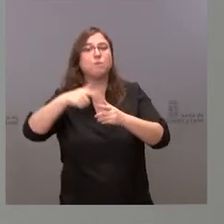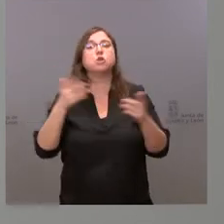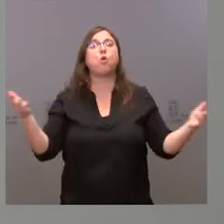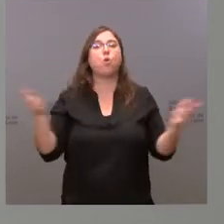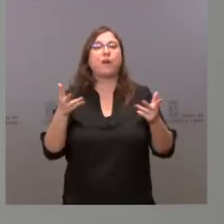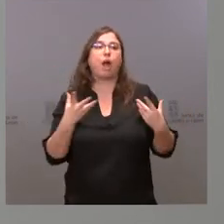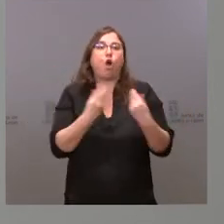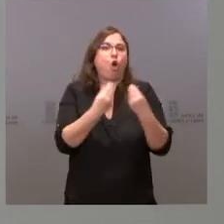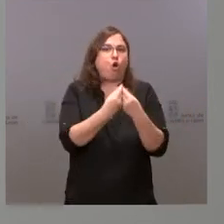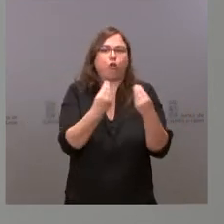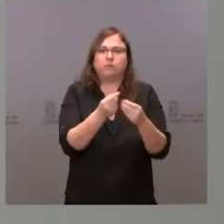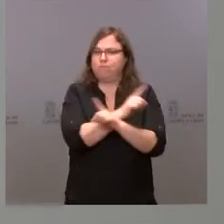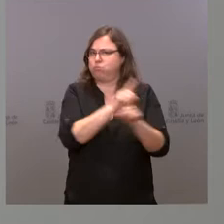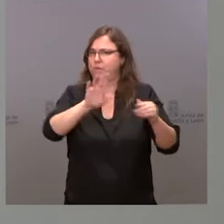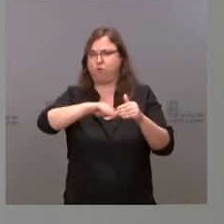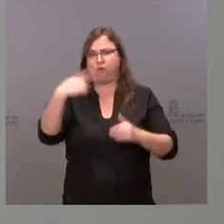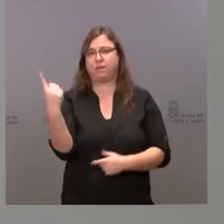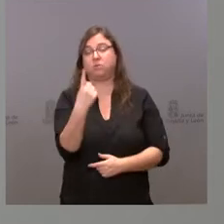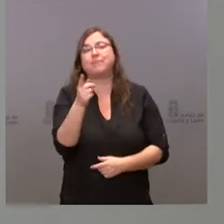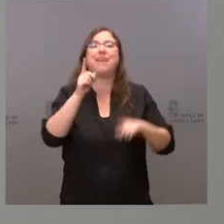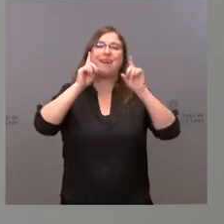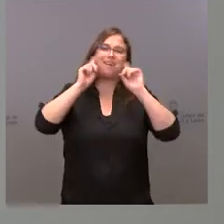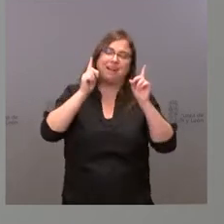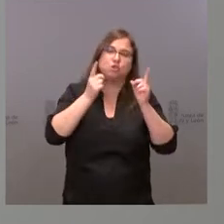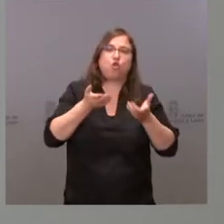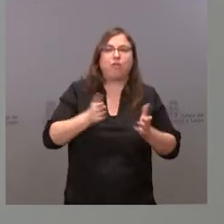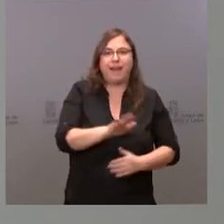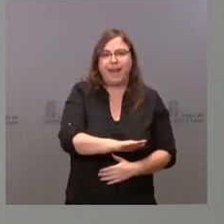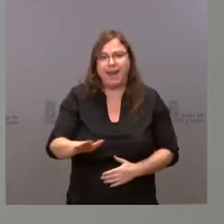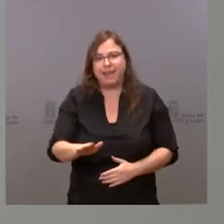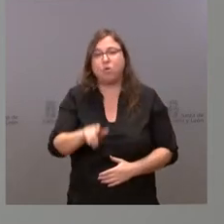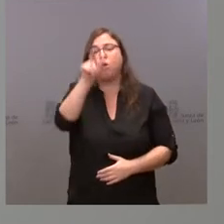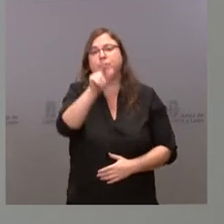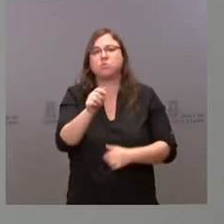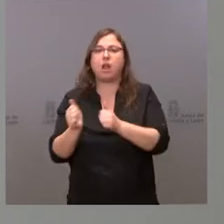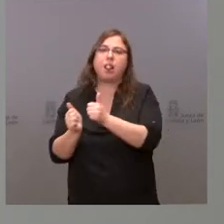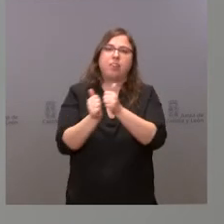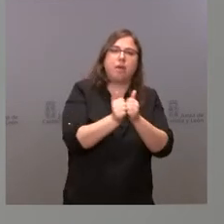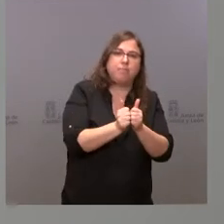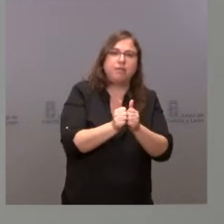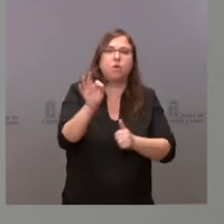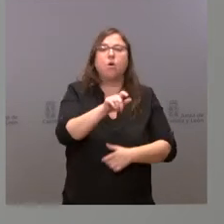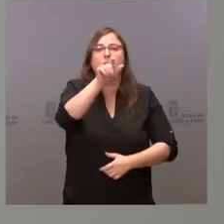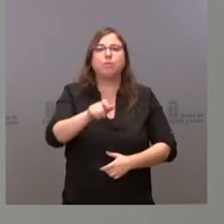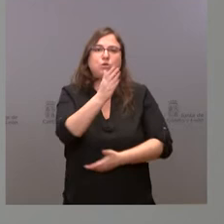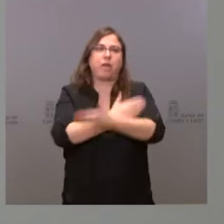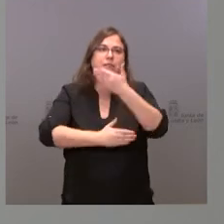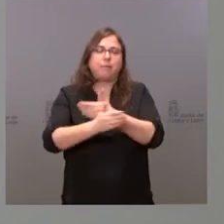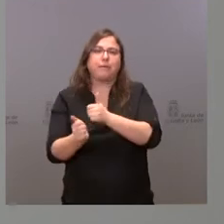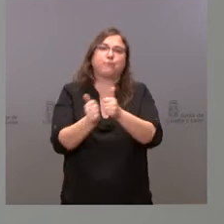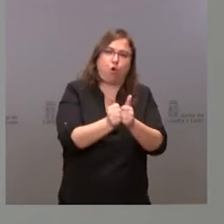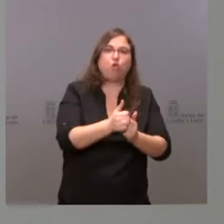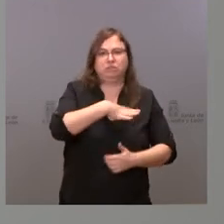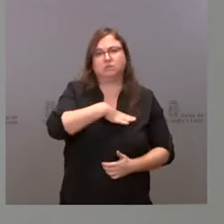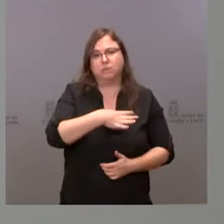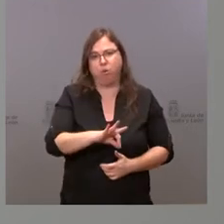de los casos correspondientes acompañamiento a menores de edad personas con dependencia o personas con discapacidad siguiendo